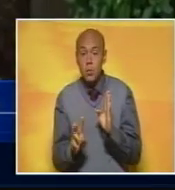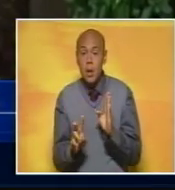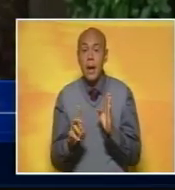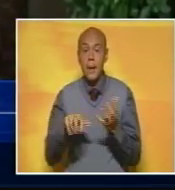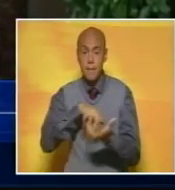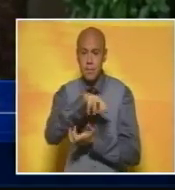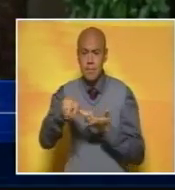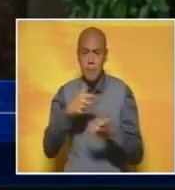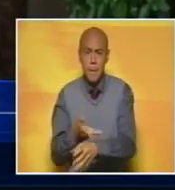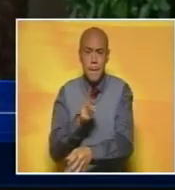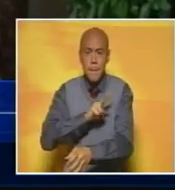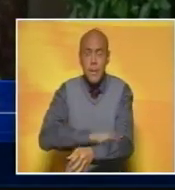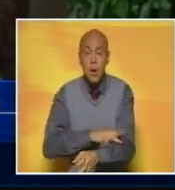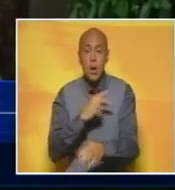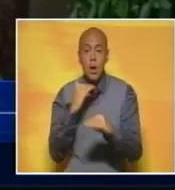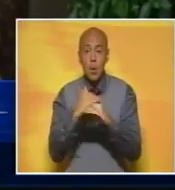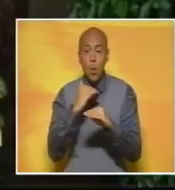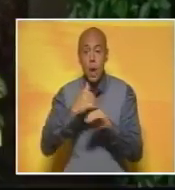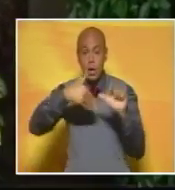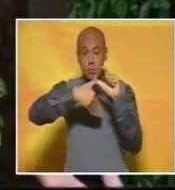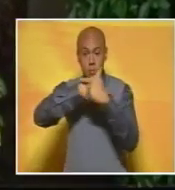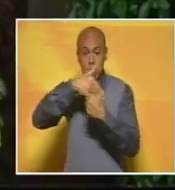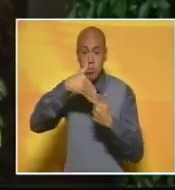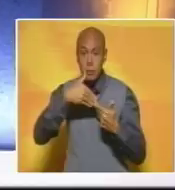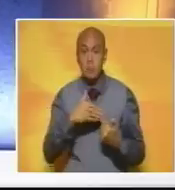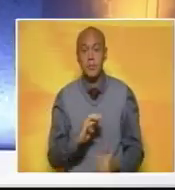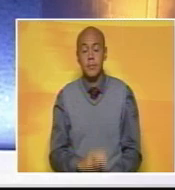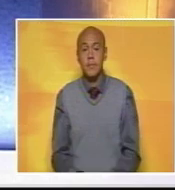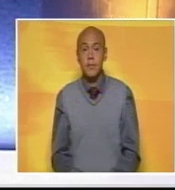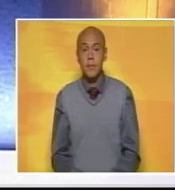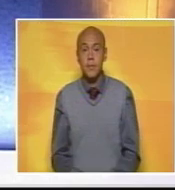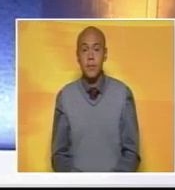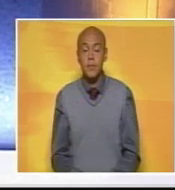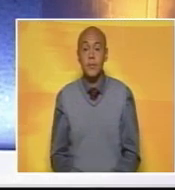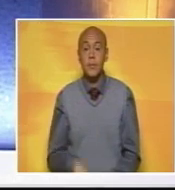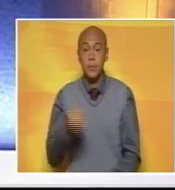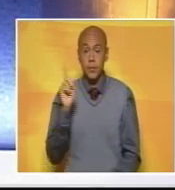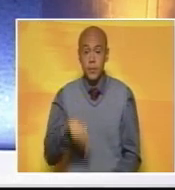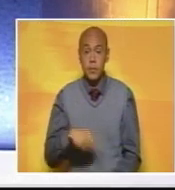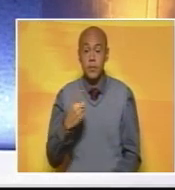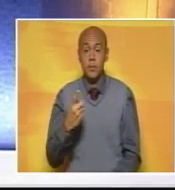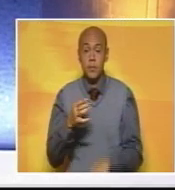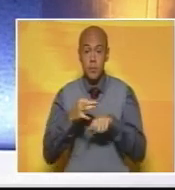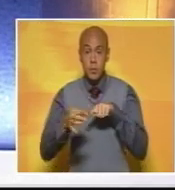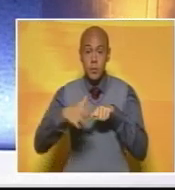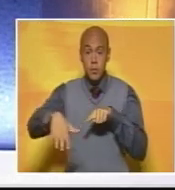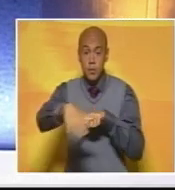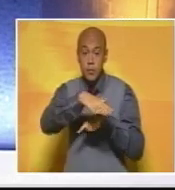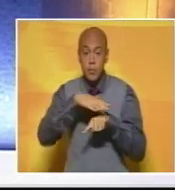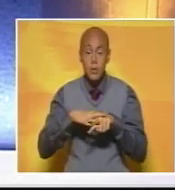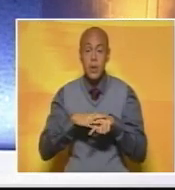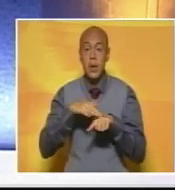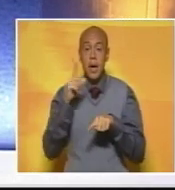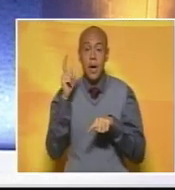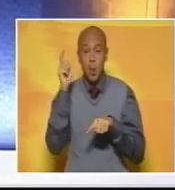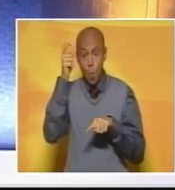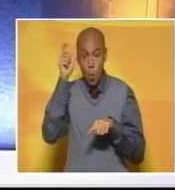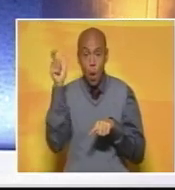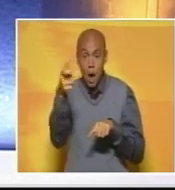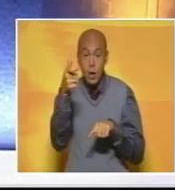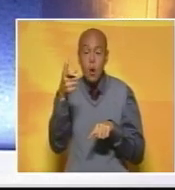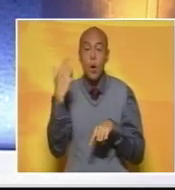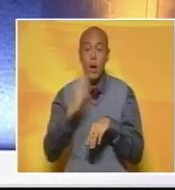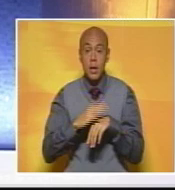etapa de violencia como lo que están sufriendo países vecinos. En el municipio Julián Mellado del estado Guárico se inauguró